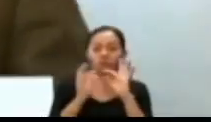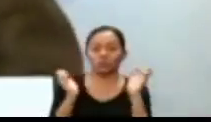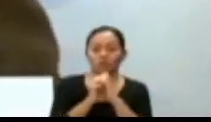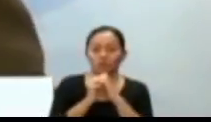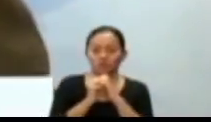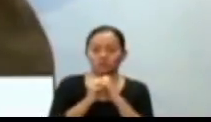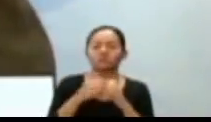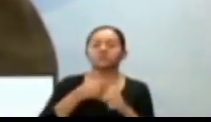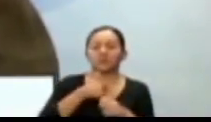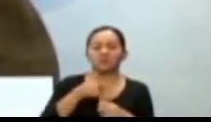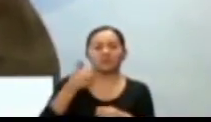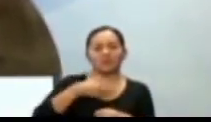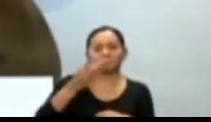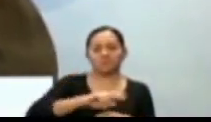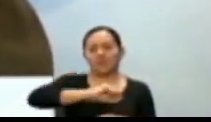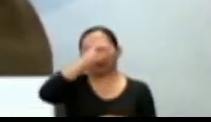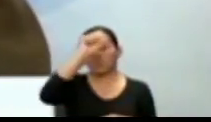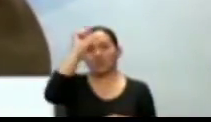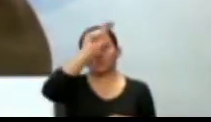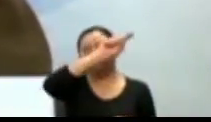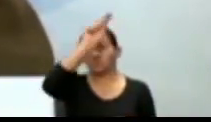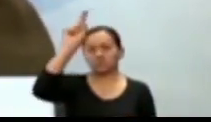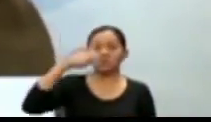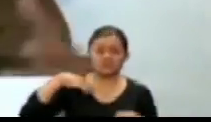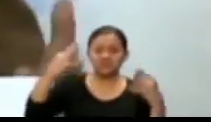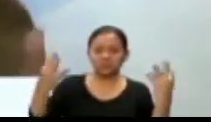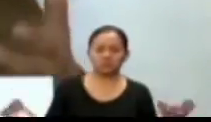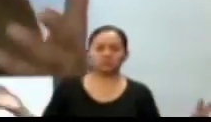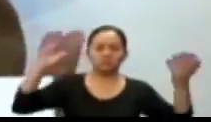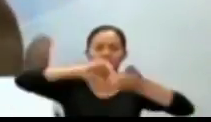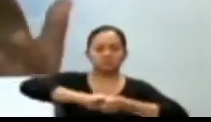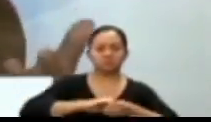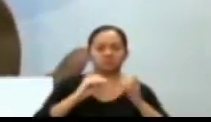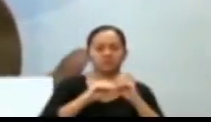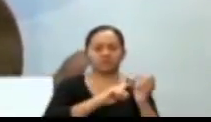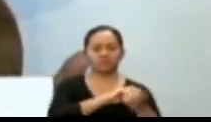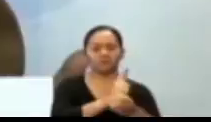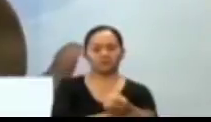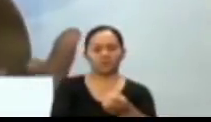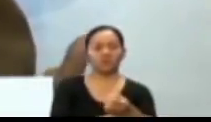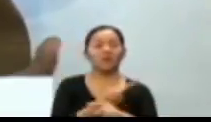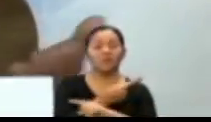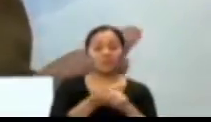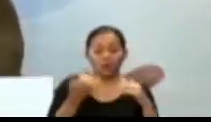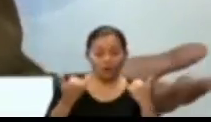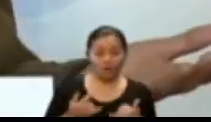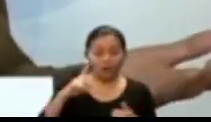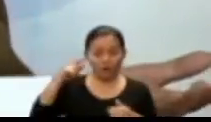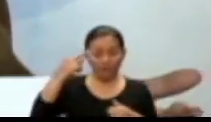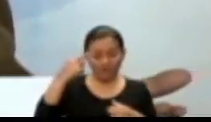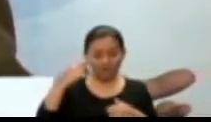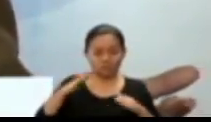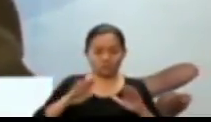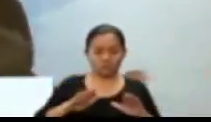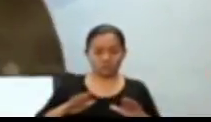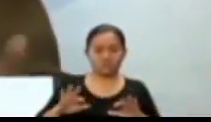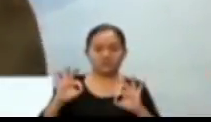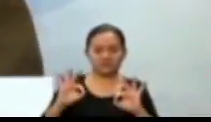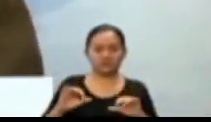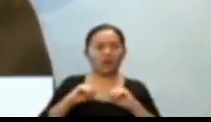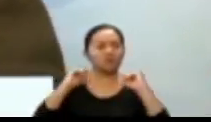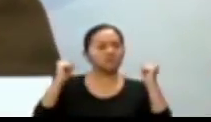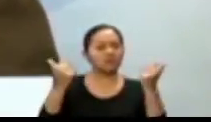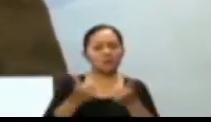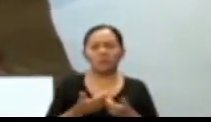teniendo esta presencia en este nivel de gobierno no hemos logrado construir, o sea, las asambleas ciudadanas? Lo